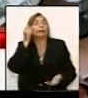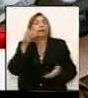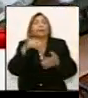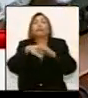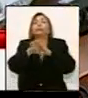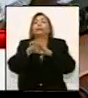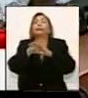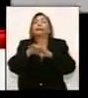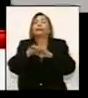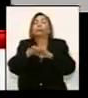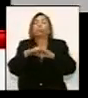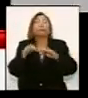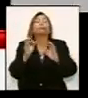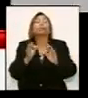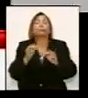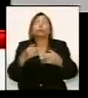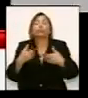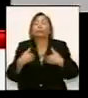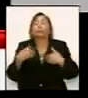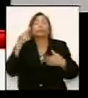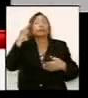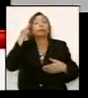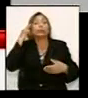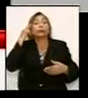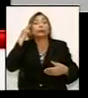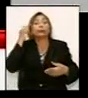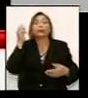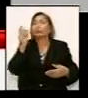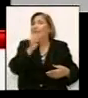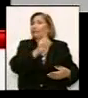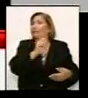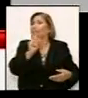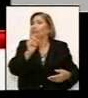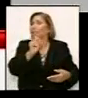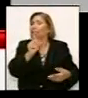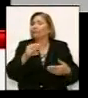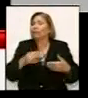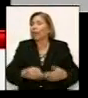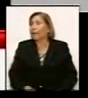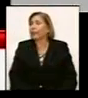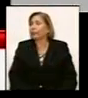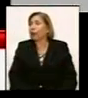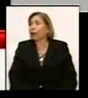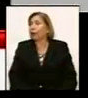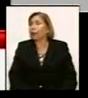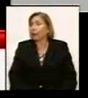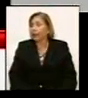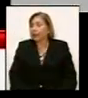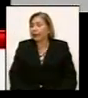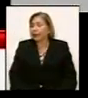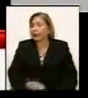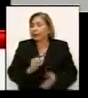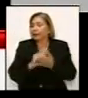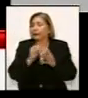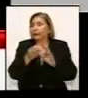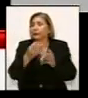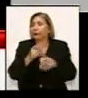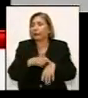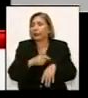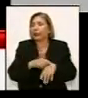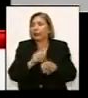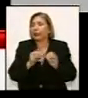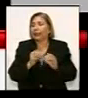archivamiento, en el fondo puedan tener la razón, pero no debieron porque ha habido algunas irregularidades desde el momento